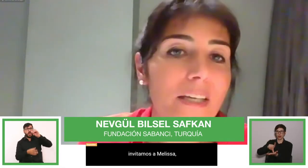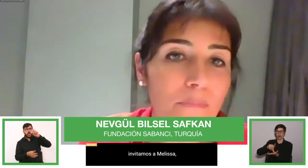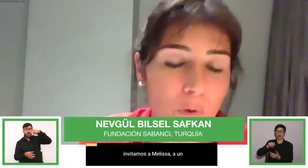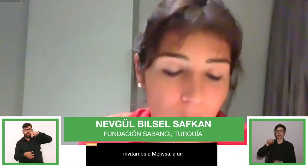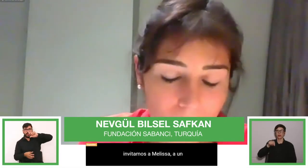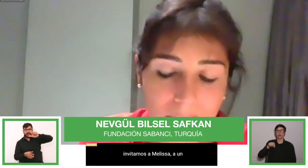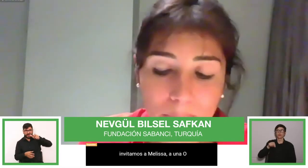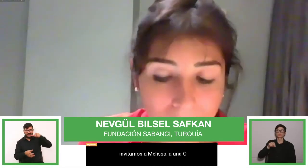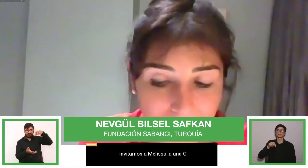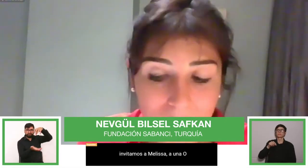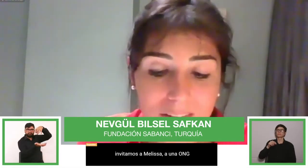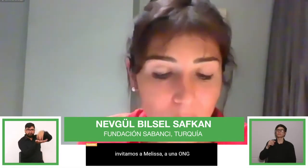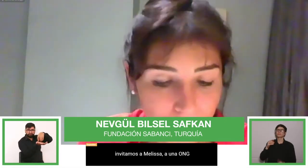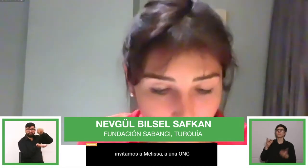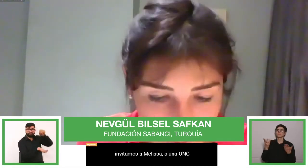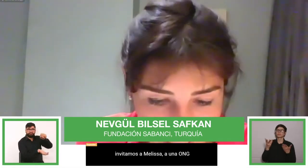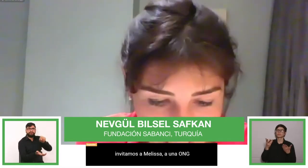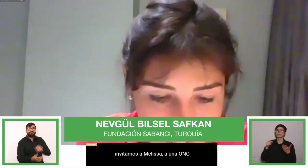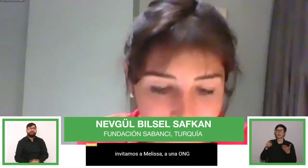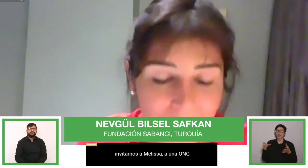Asociación de Personas con